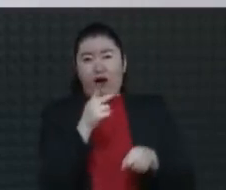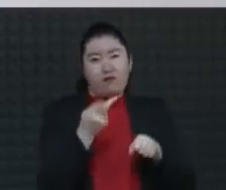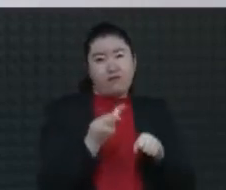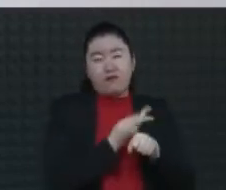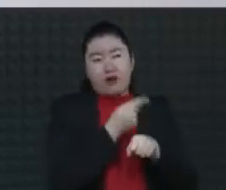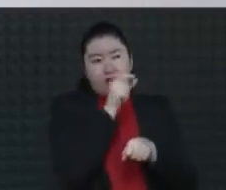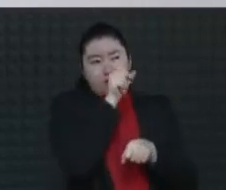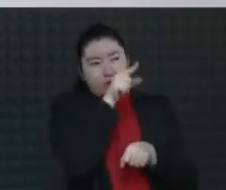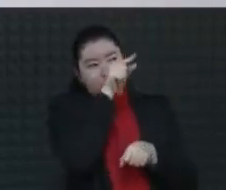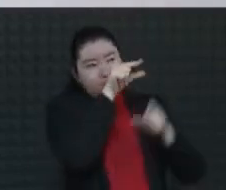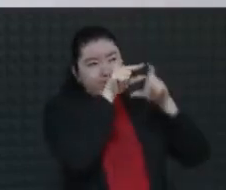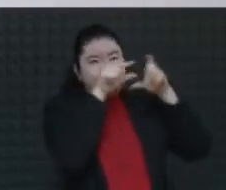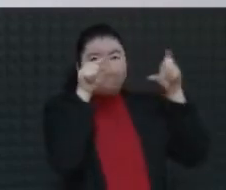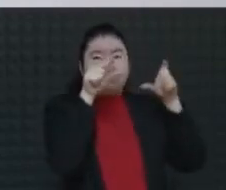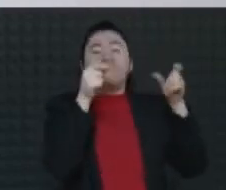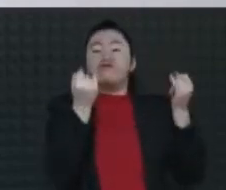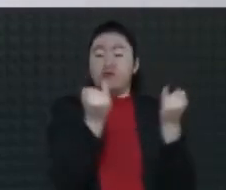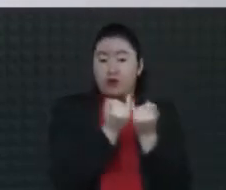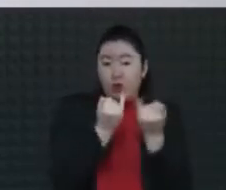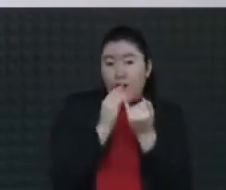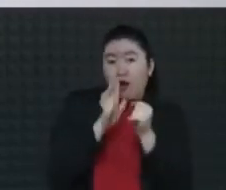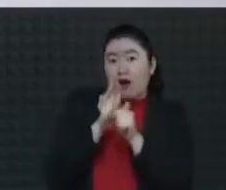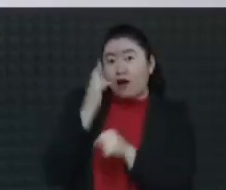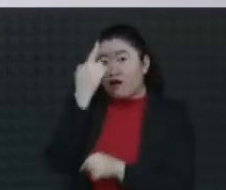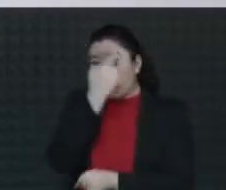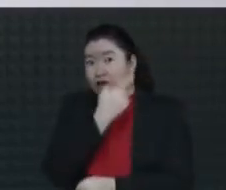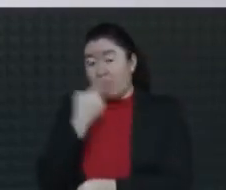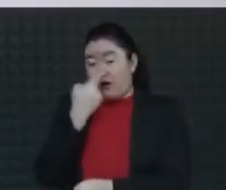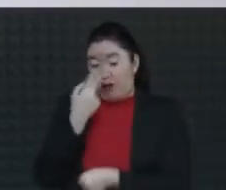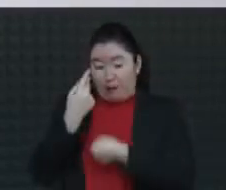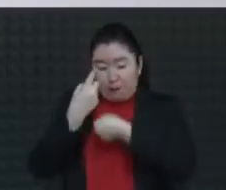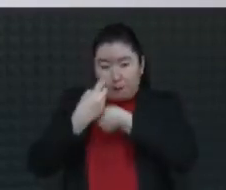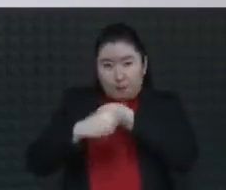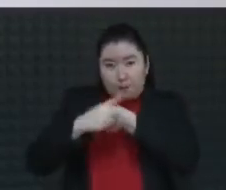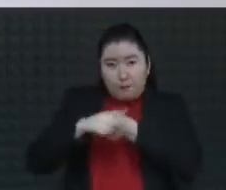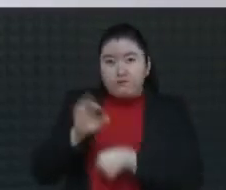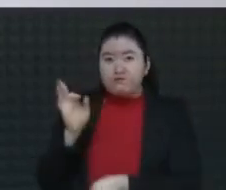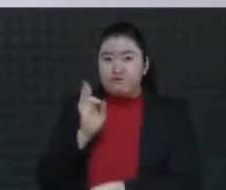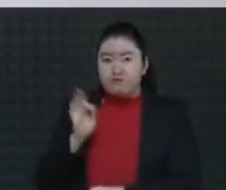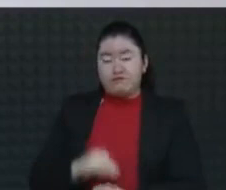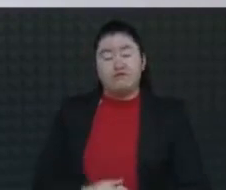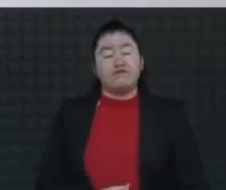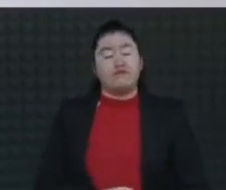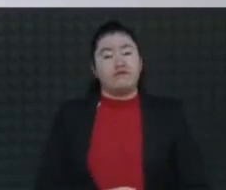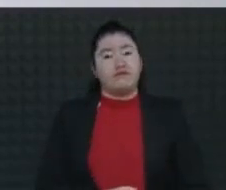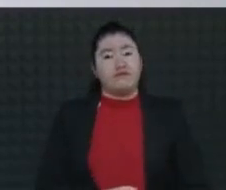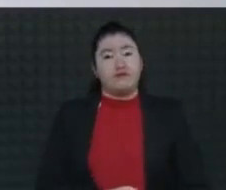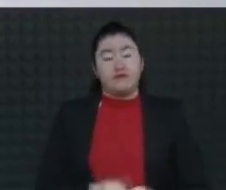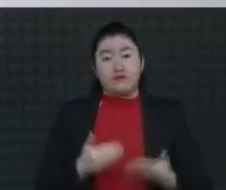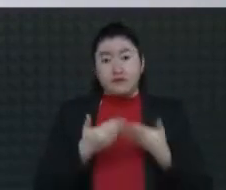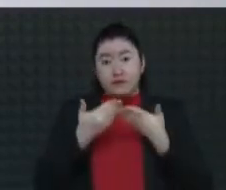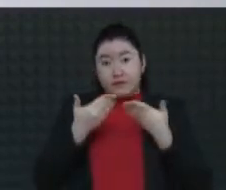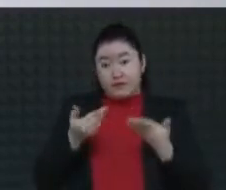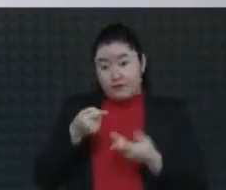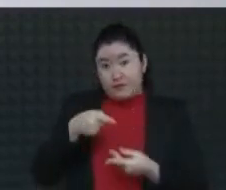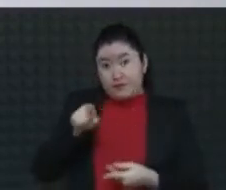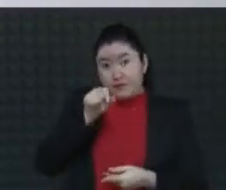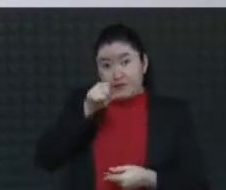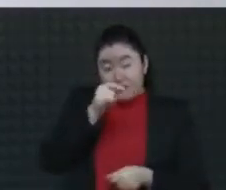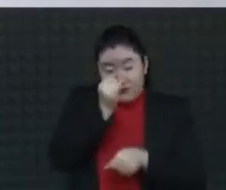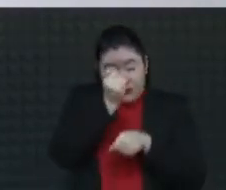técnico tradicional con la evaluación de riesgos. Para la elaboración del dictamen técnico